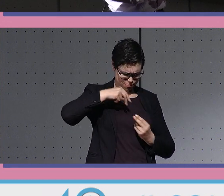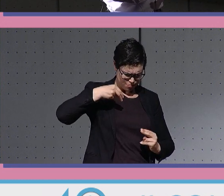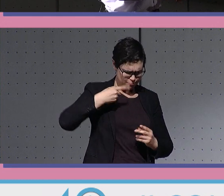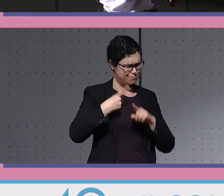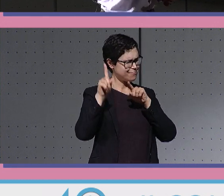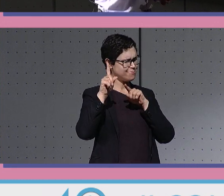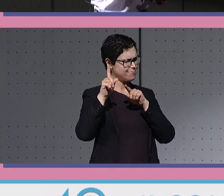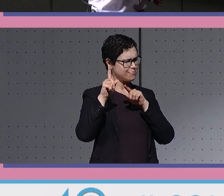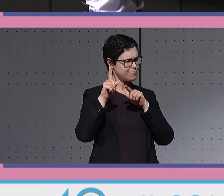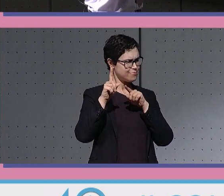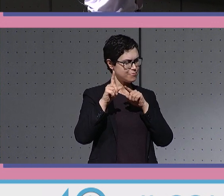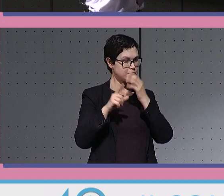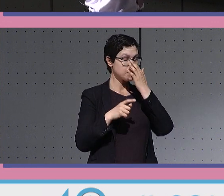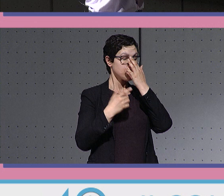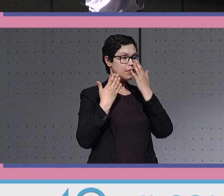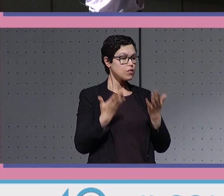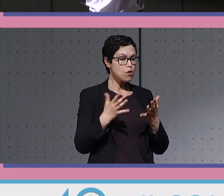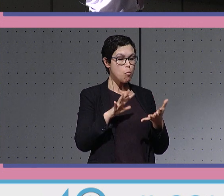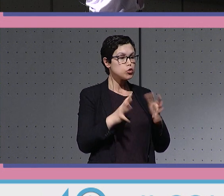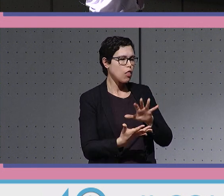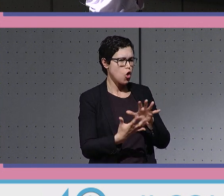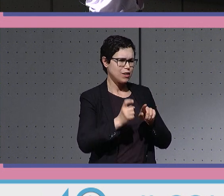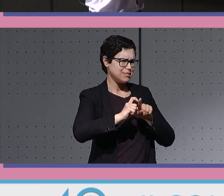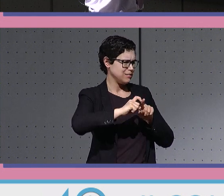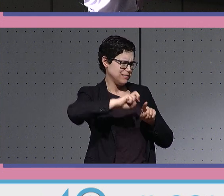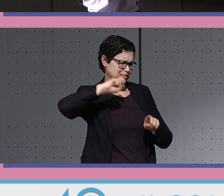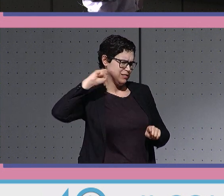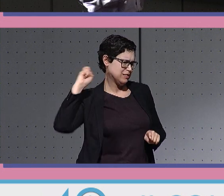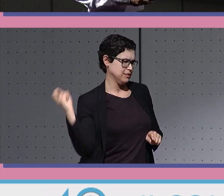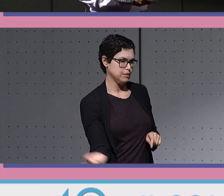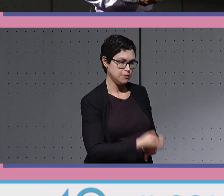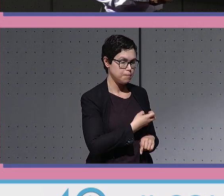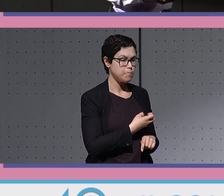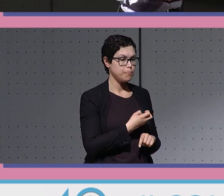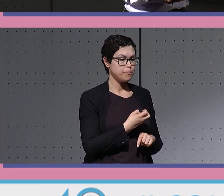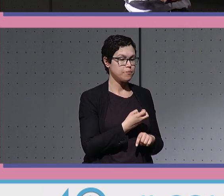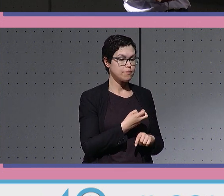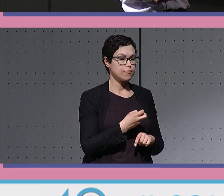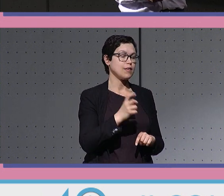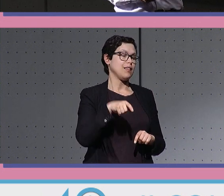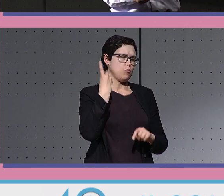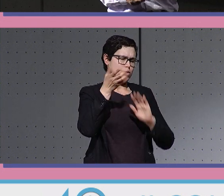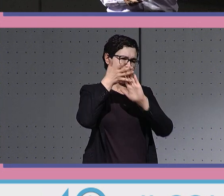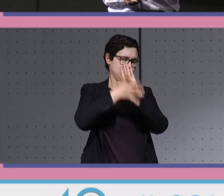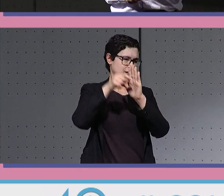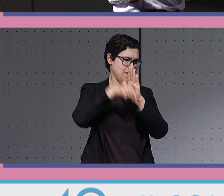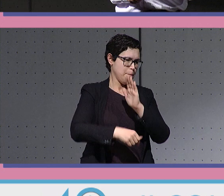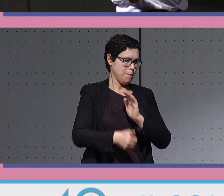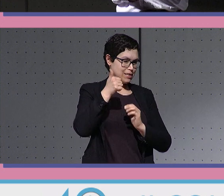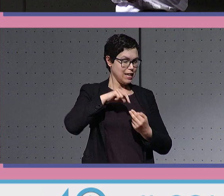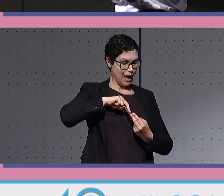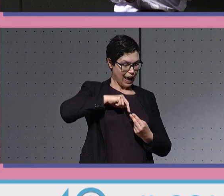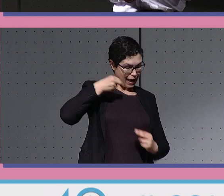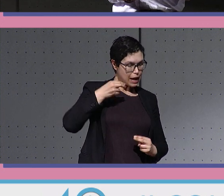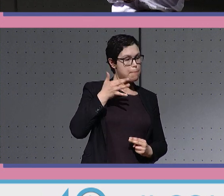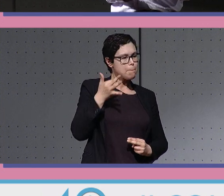El caso es que hay muchos tipos de mutaciones, como os decía, y después yo os hablaré al final de que no solamente somos genes y